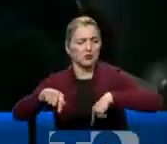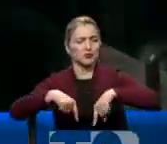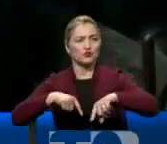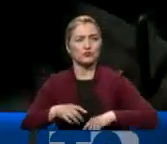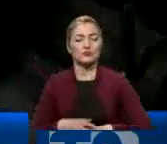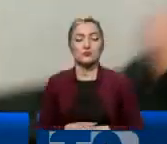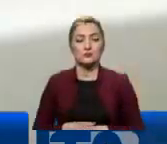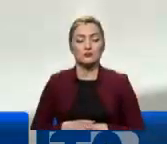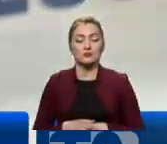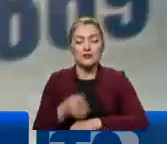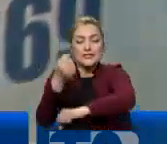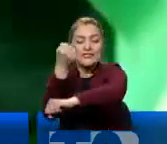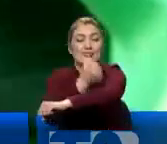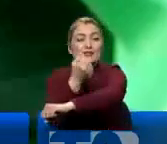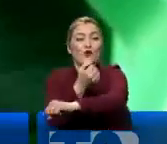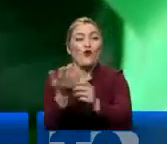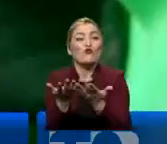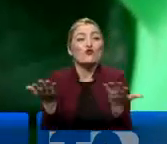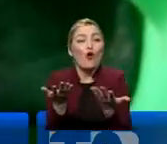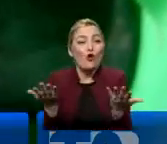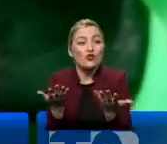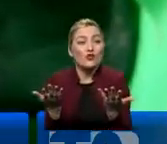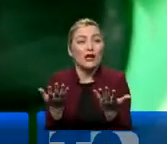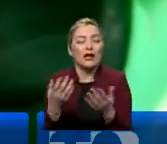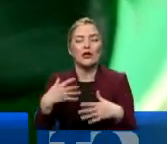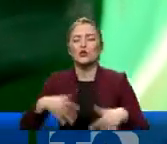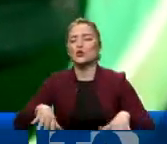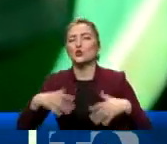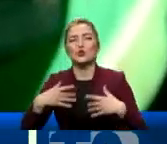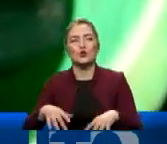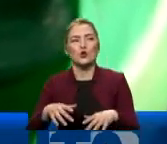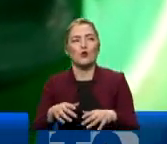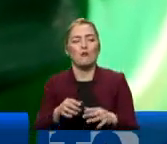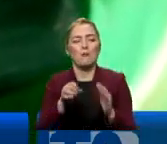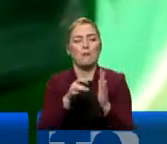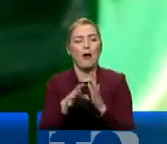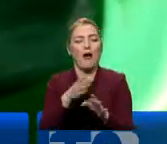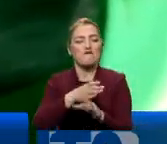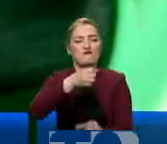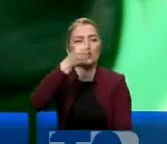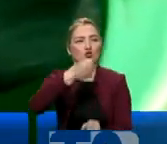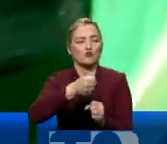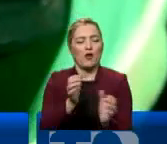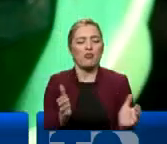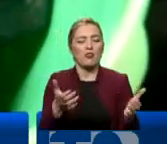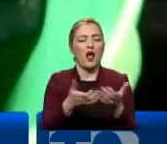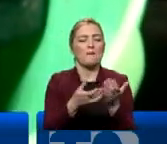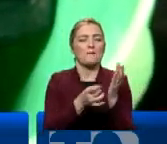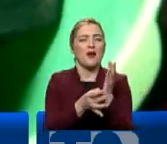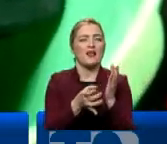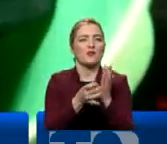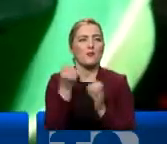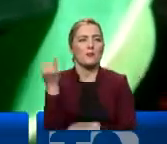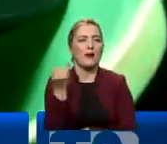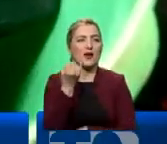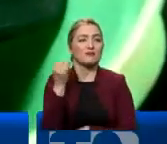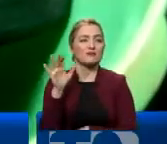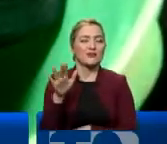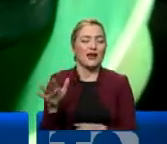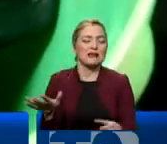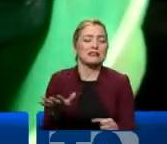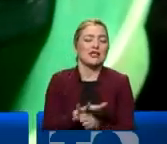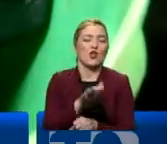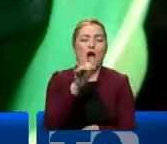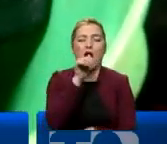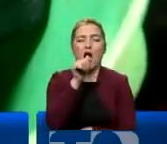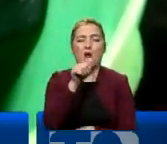La heroína estaba encapsulada en fundas plásticas al interior de este tanque verde, que lo tenían en la cocina simulando. Estaba lleno de